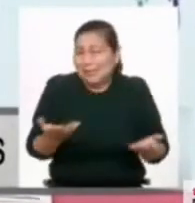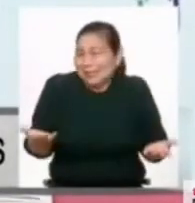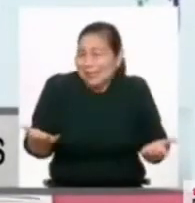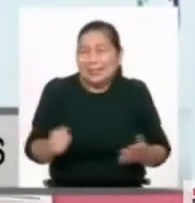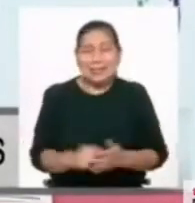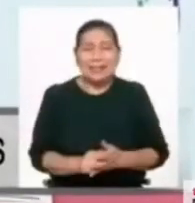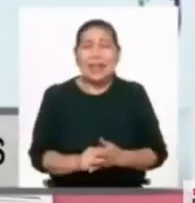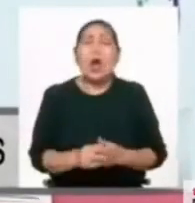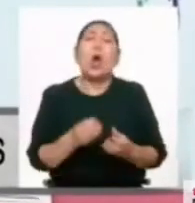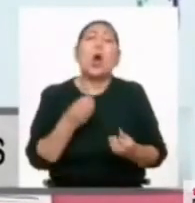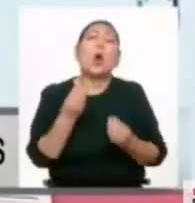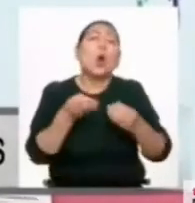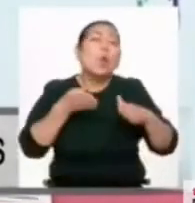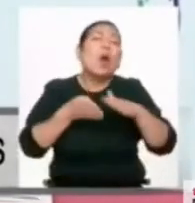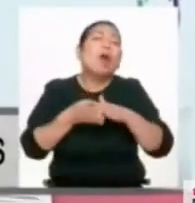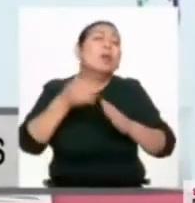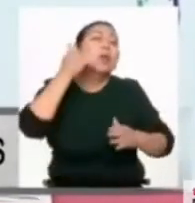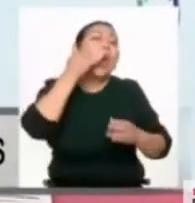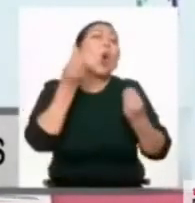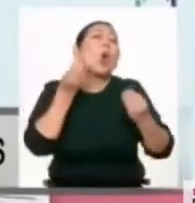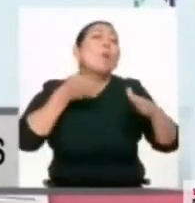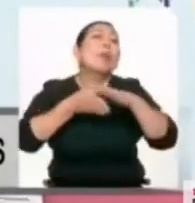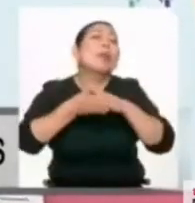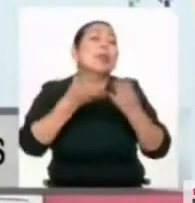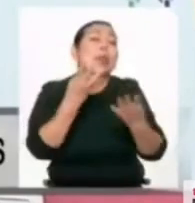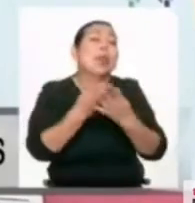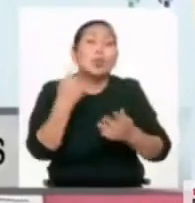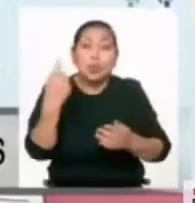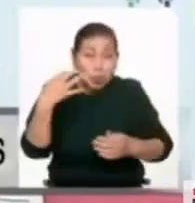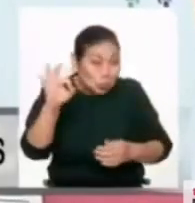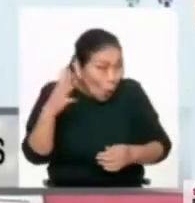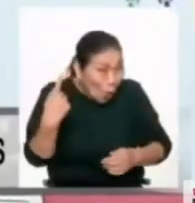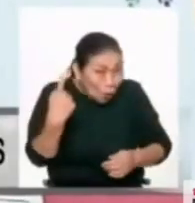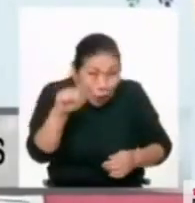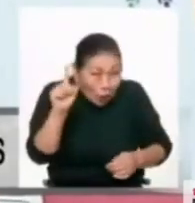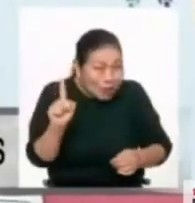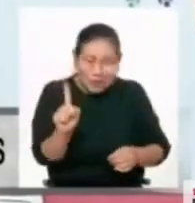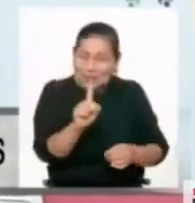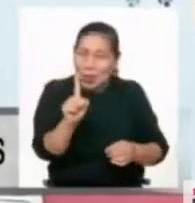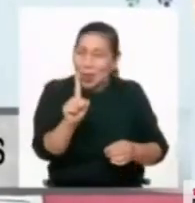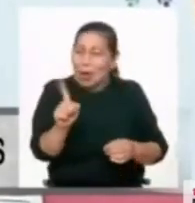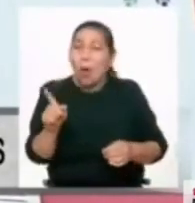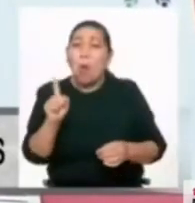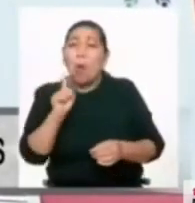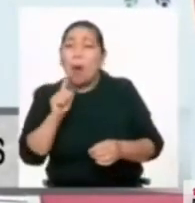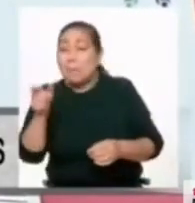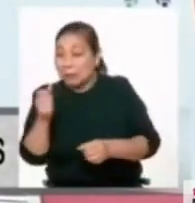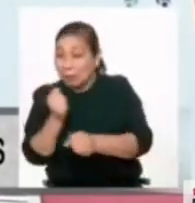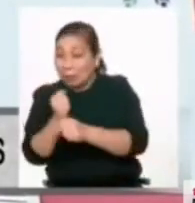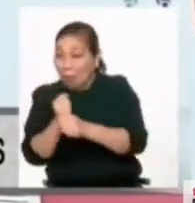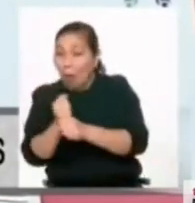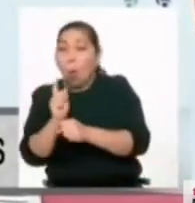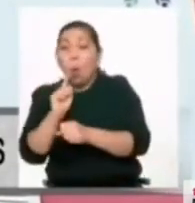penales, ¿no? ¿Cómo entran los celulares a los penales? ¿Solitos? No. Hay trabajadores en los penales,